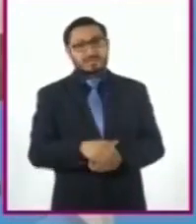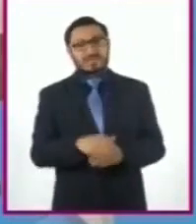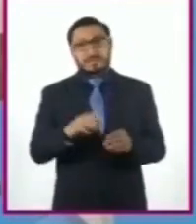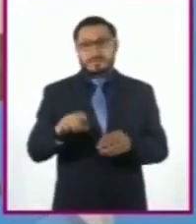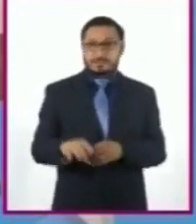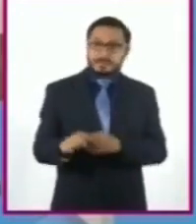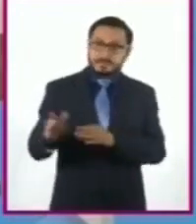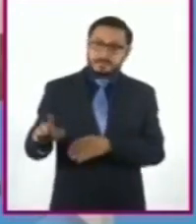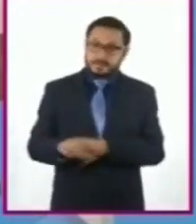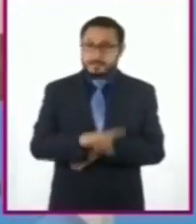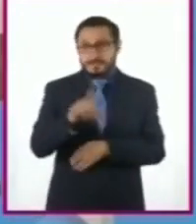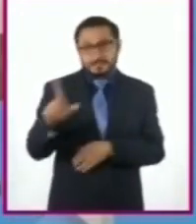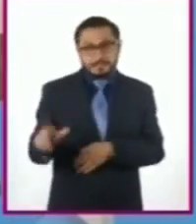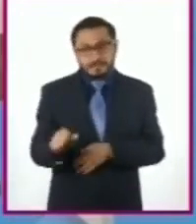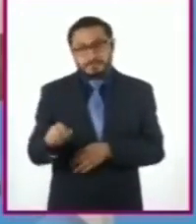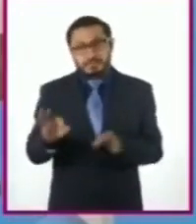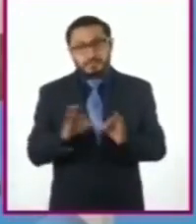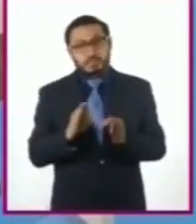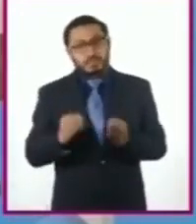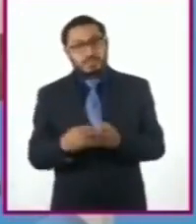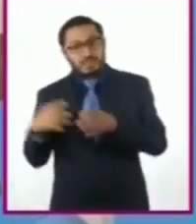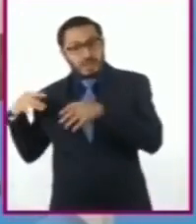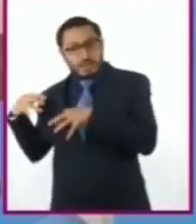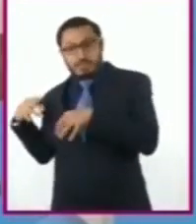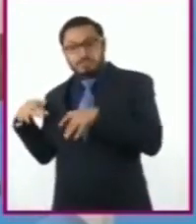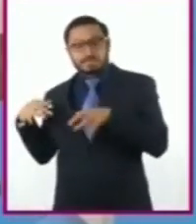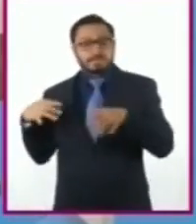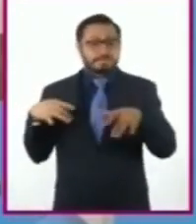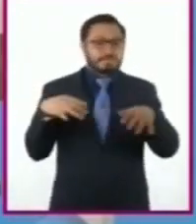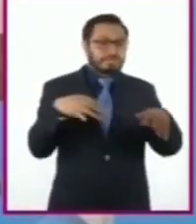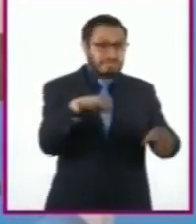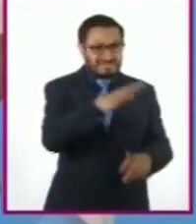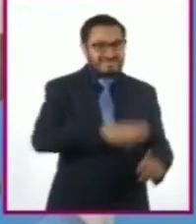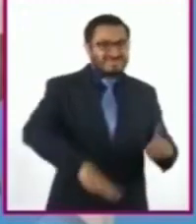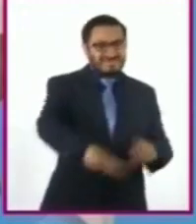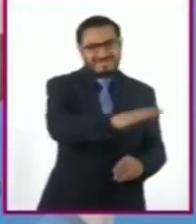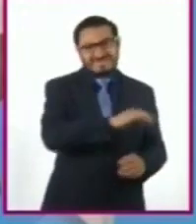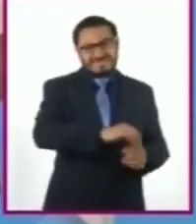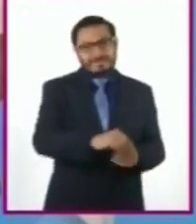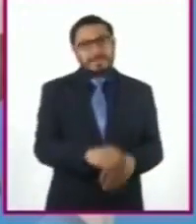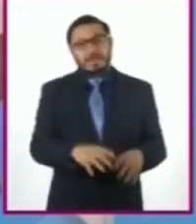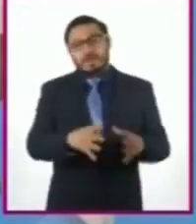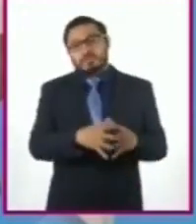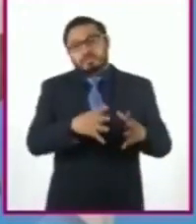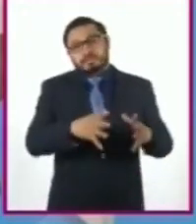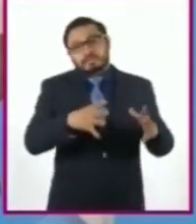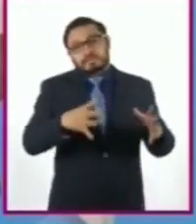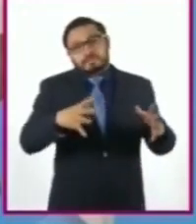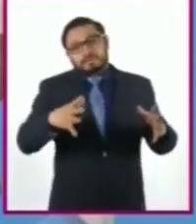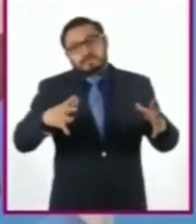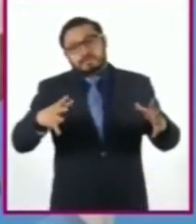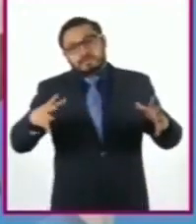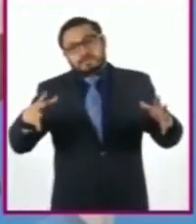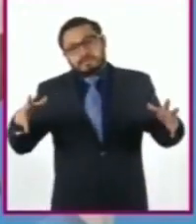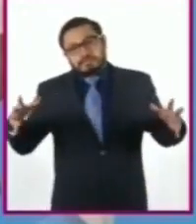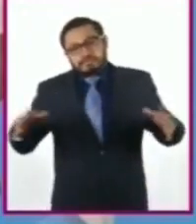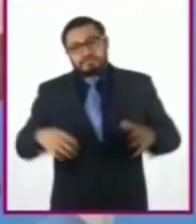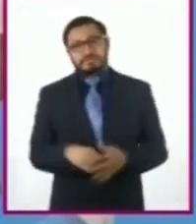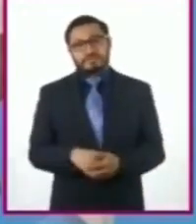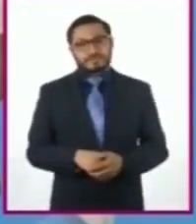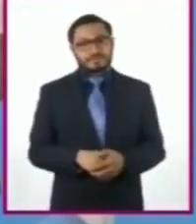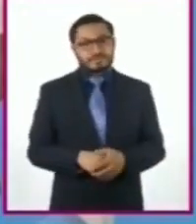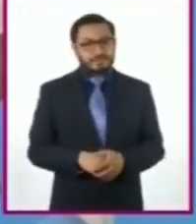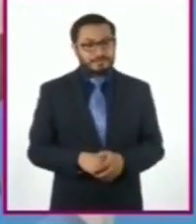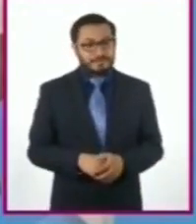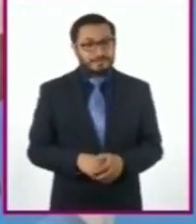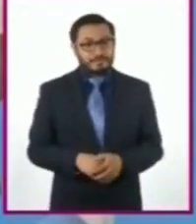lado, el proceso de conquista y colonización se extiende a otros territorios. A